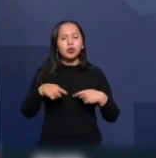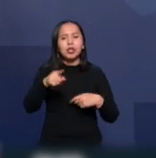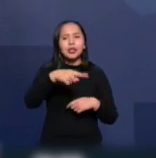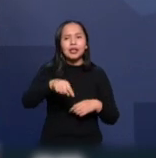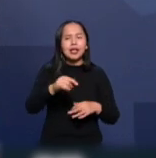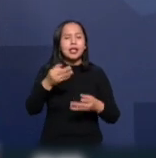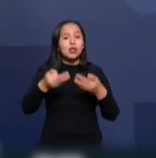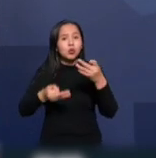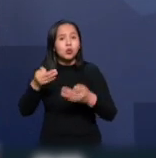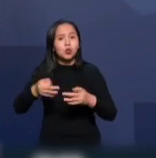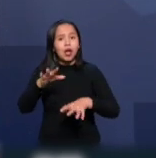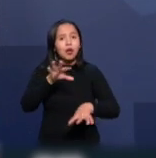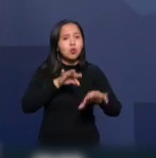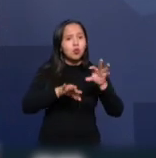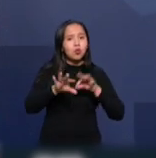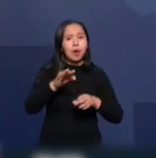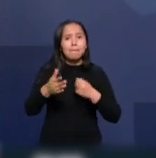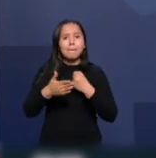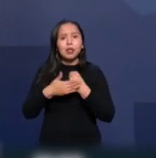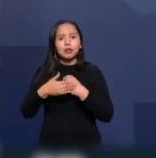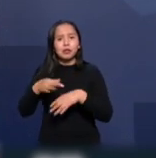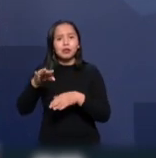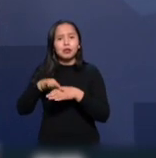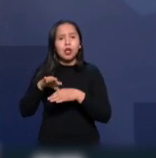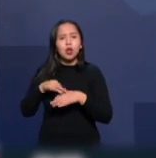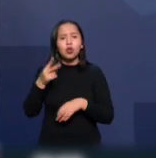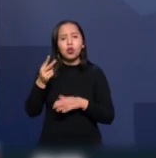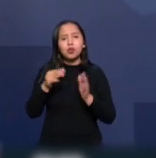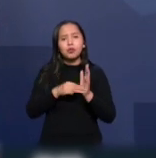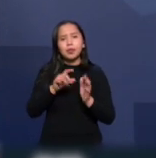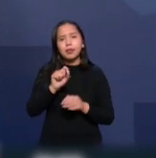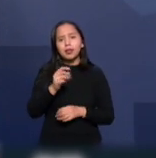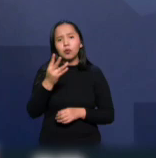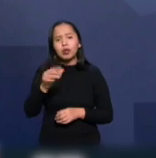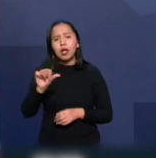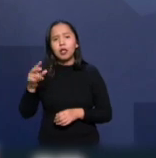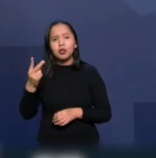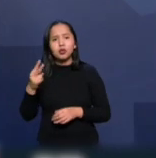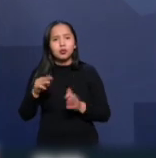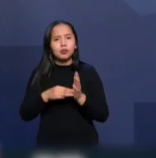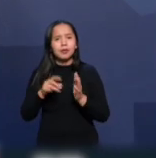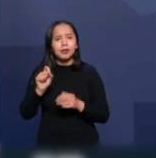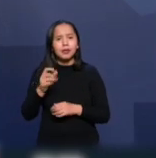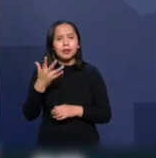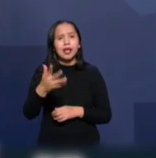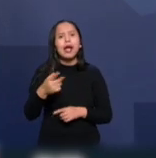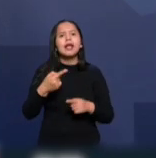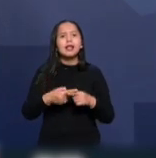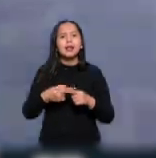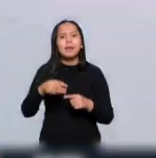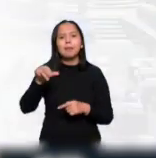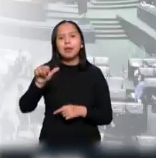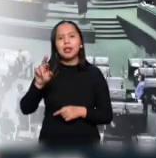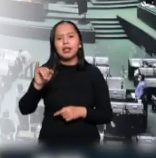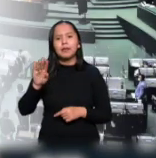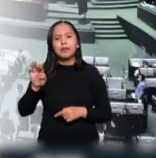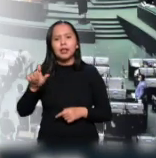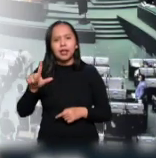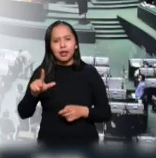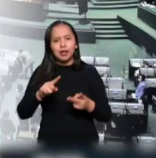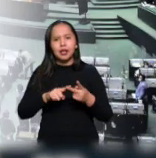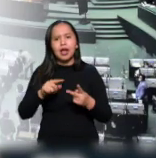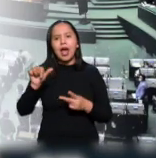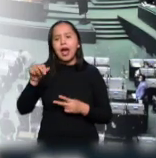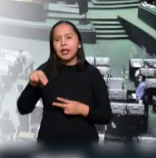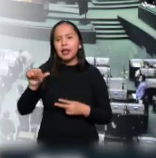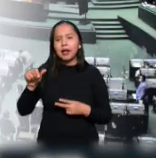personas juzgadoras para el proceso electoral extraordinario 2024-2025. Ellas y él son Maribel Concepción Méndez de Lara,